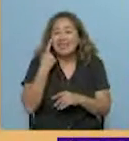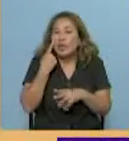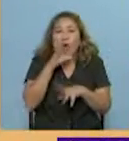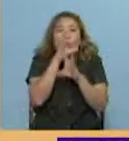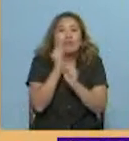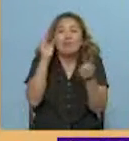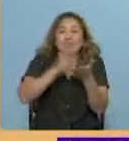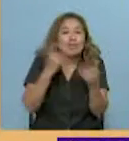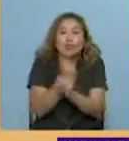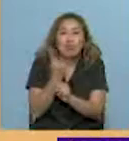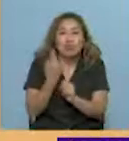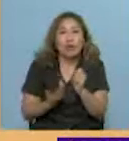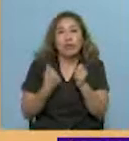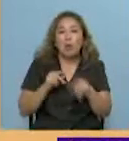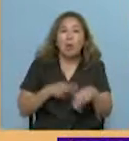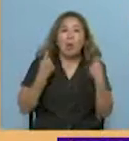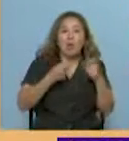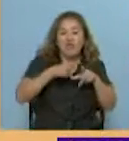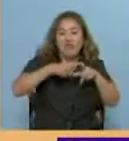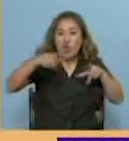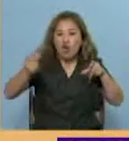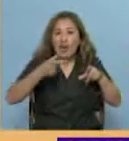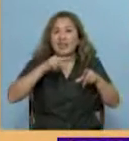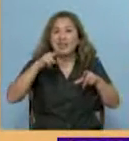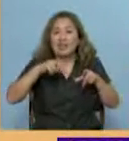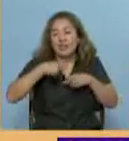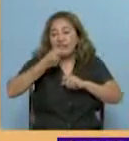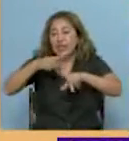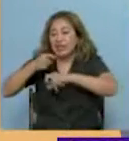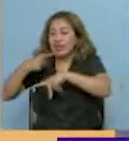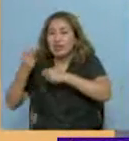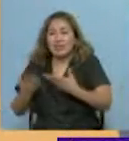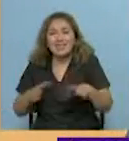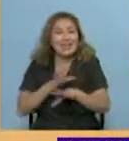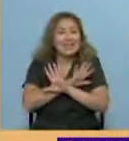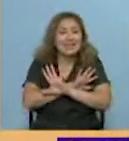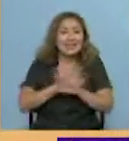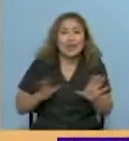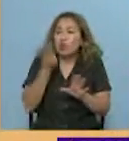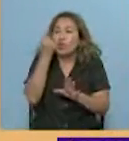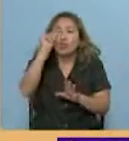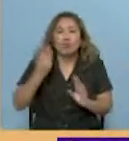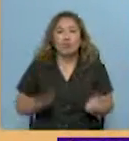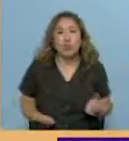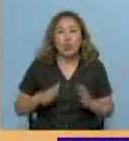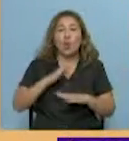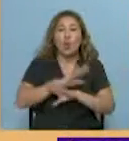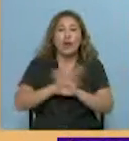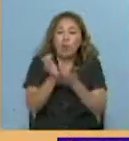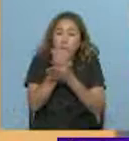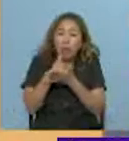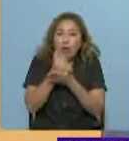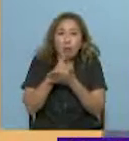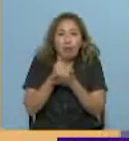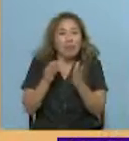harto de peregrinar con su tabaco por todos los acopios hartos que la plata no le alcanza harto de esperar de una